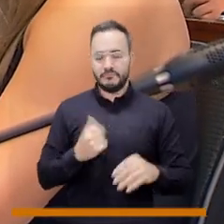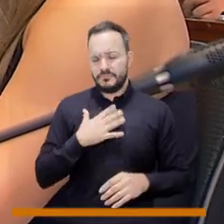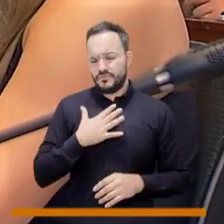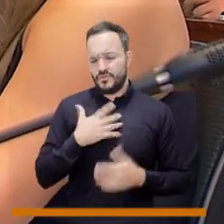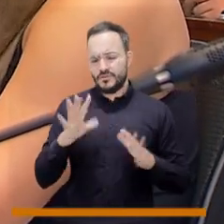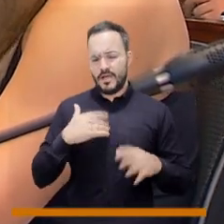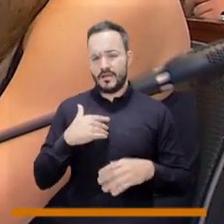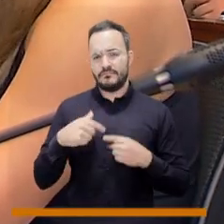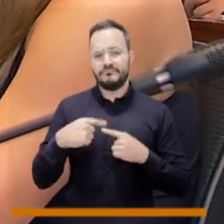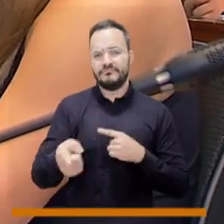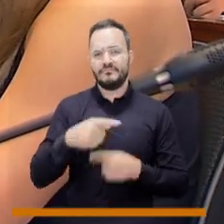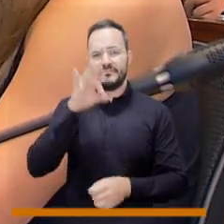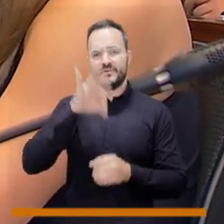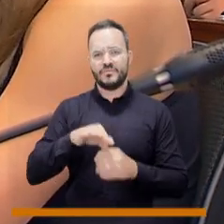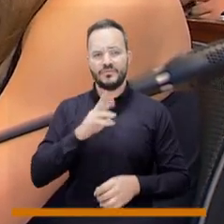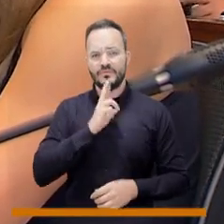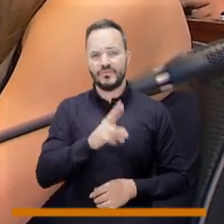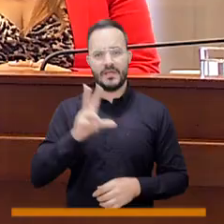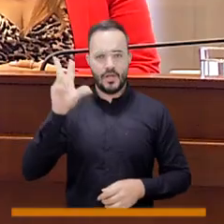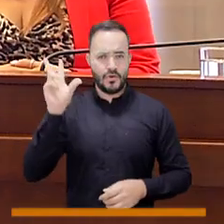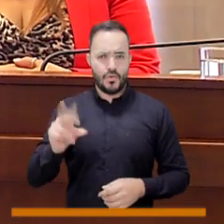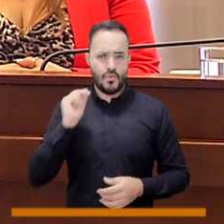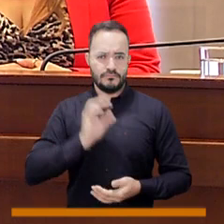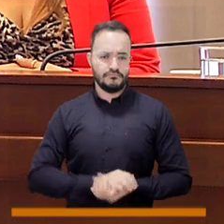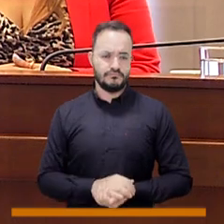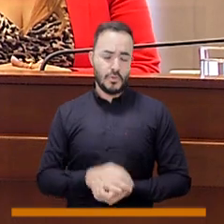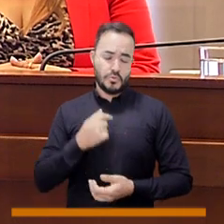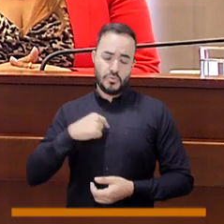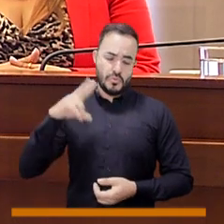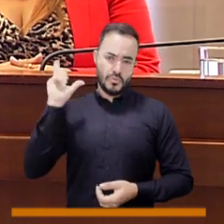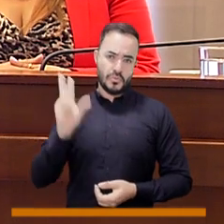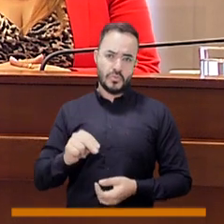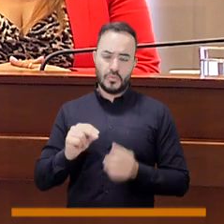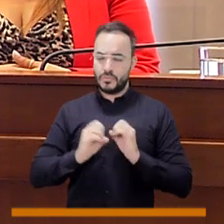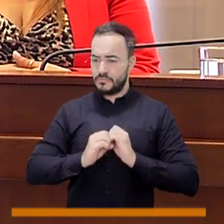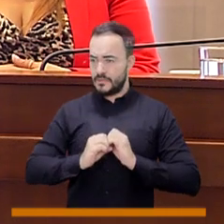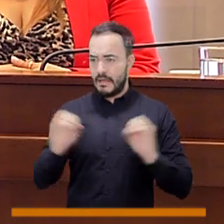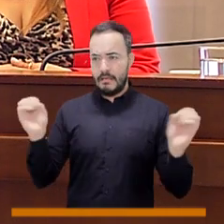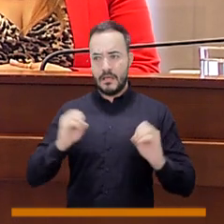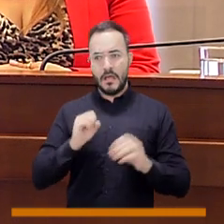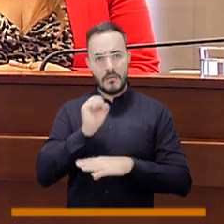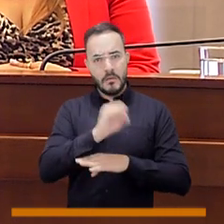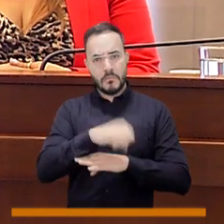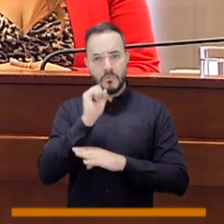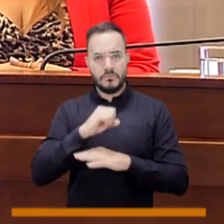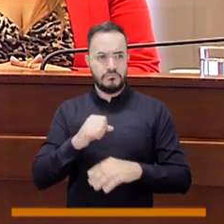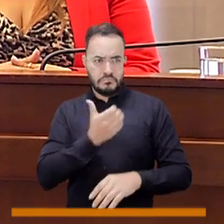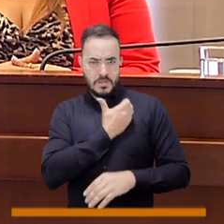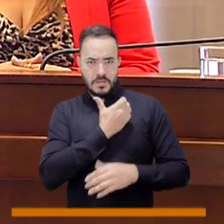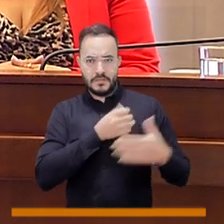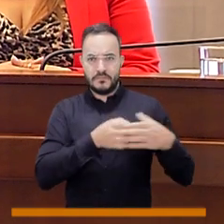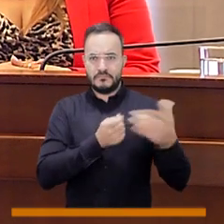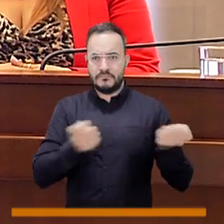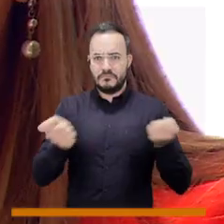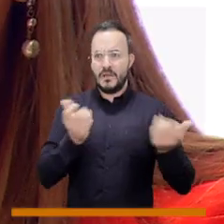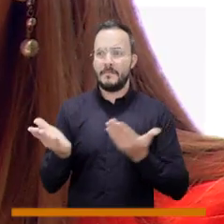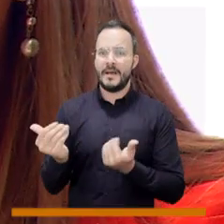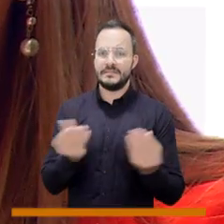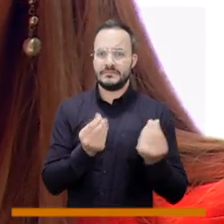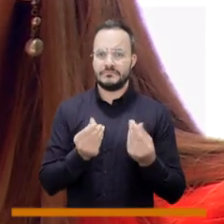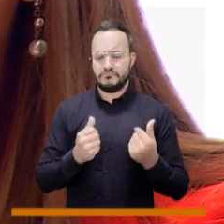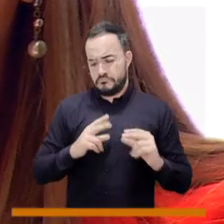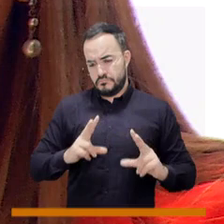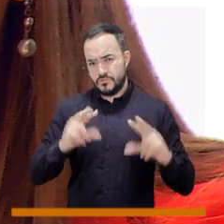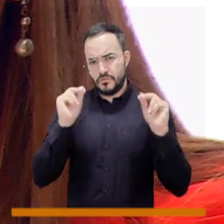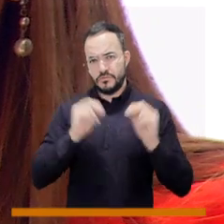inclusive ya adelanté mi voto, y mi voto es no. Yo no voy a aprobar absolutamente nada a esta administración donde